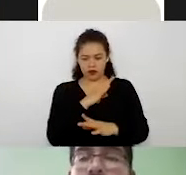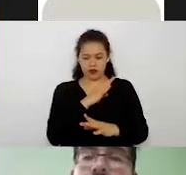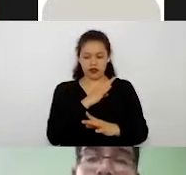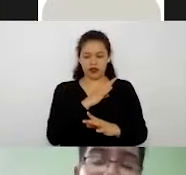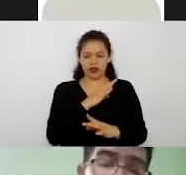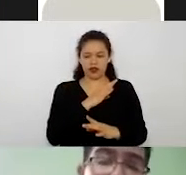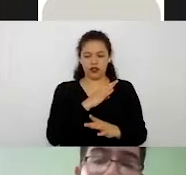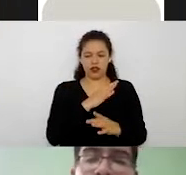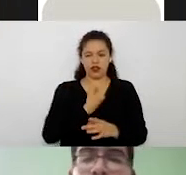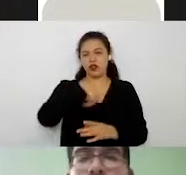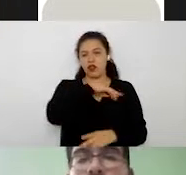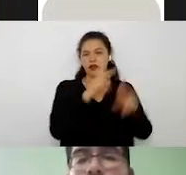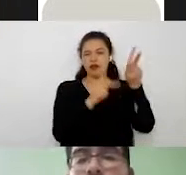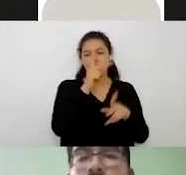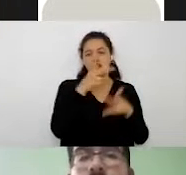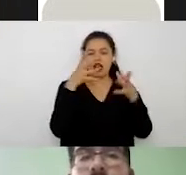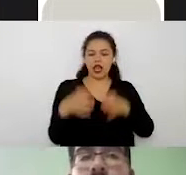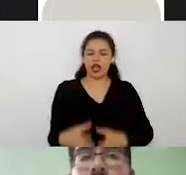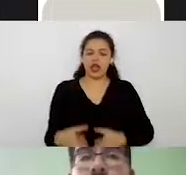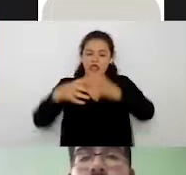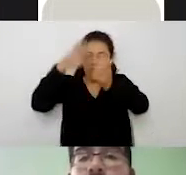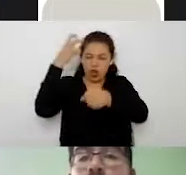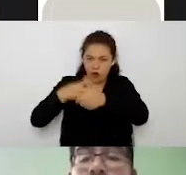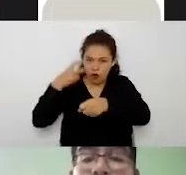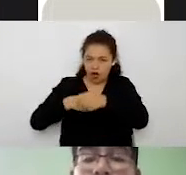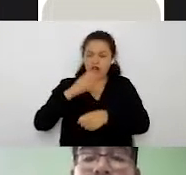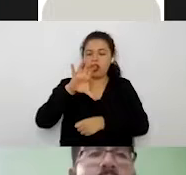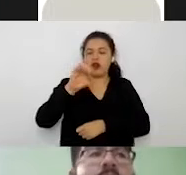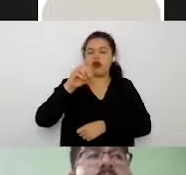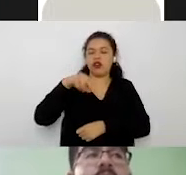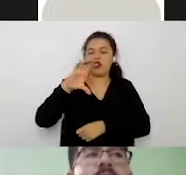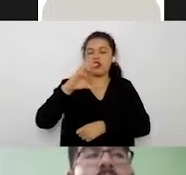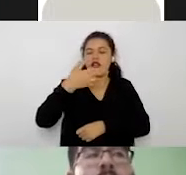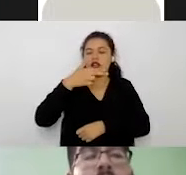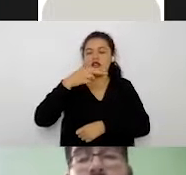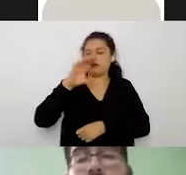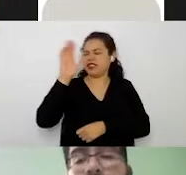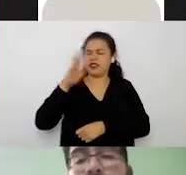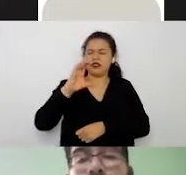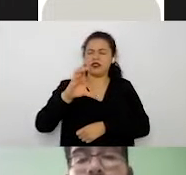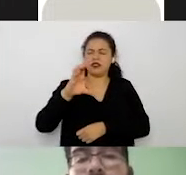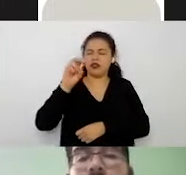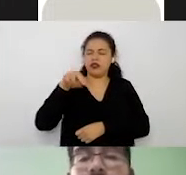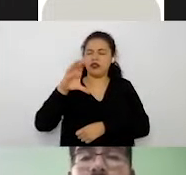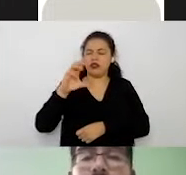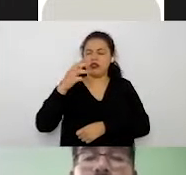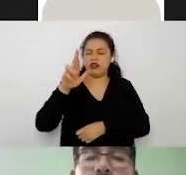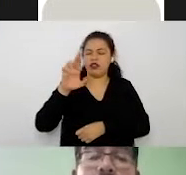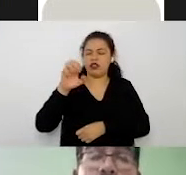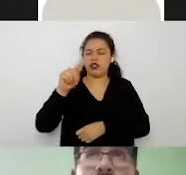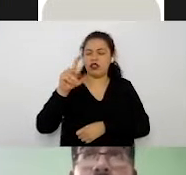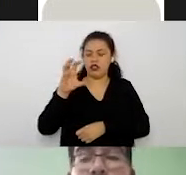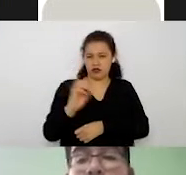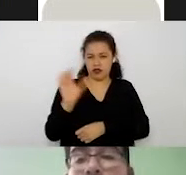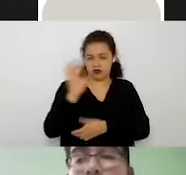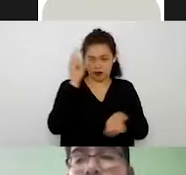de columnas de concreto, de muros de carga, y hablábamos también de estructuras metálicas que podrían ser